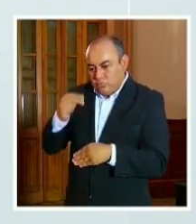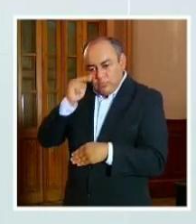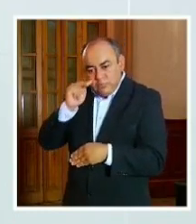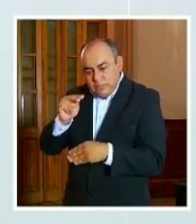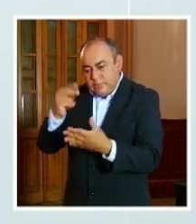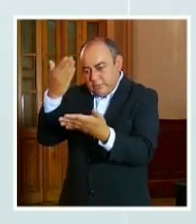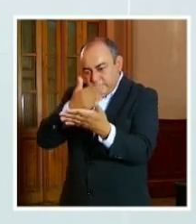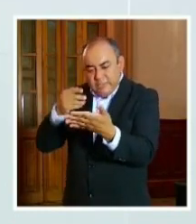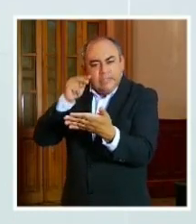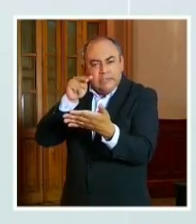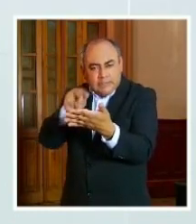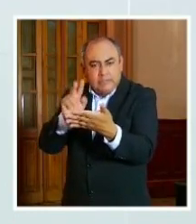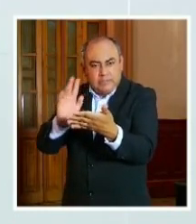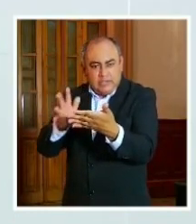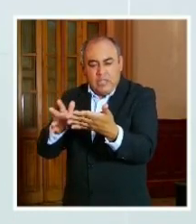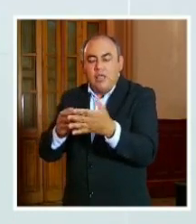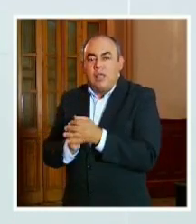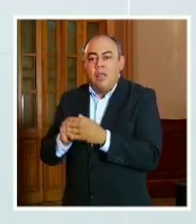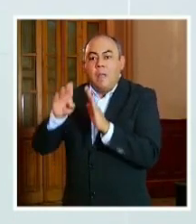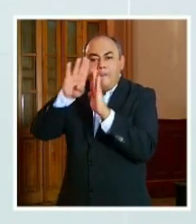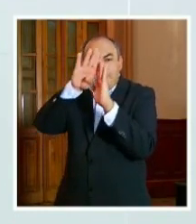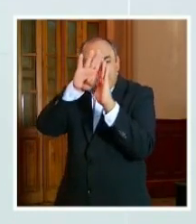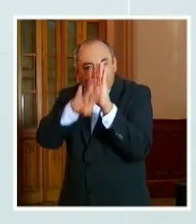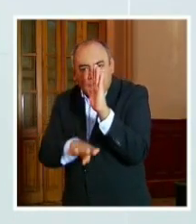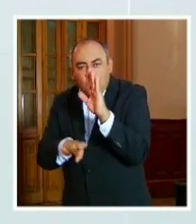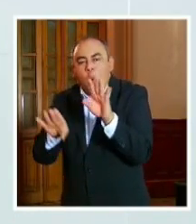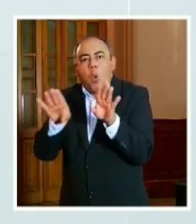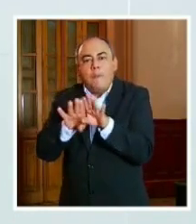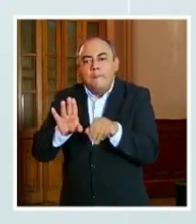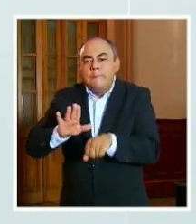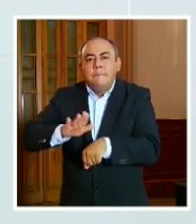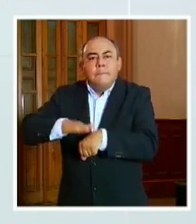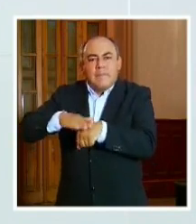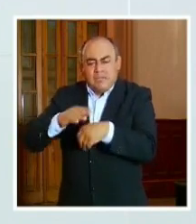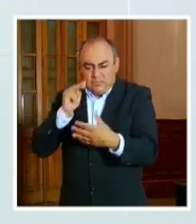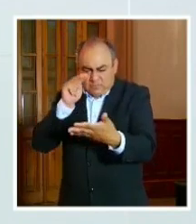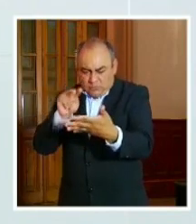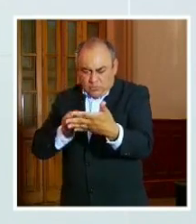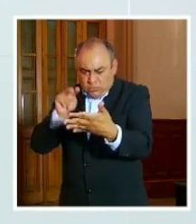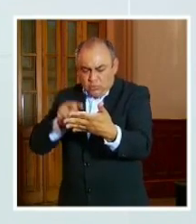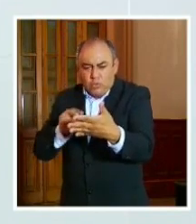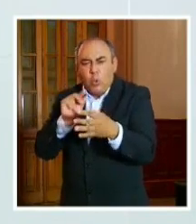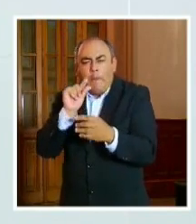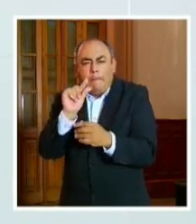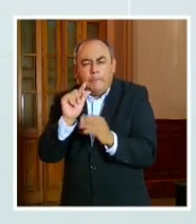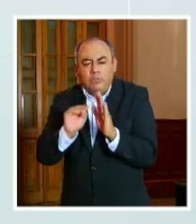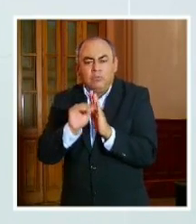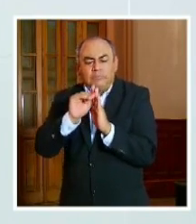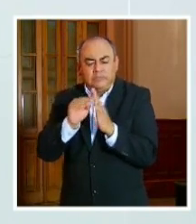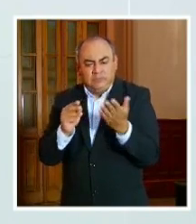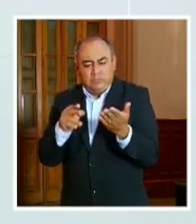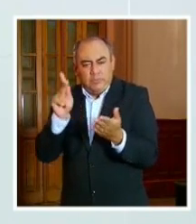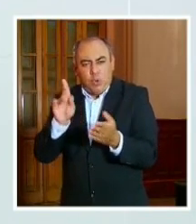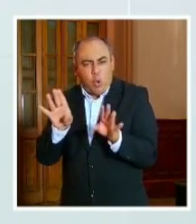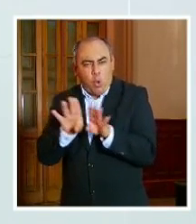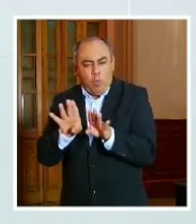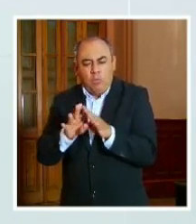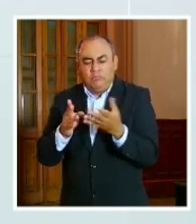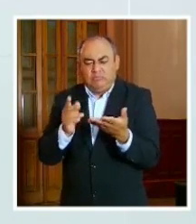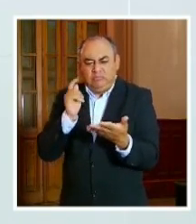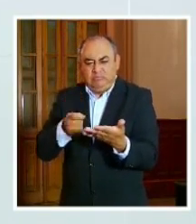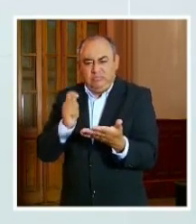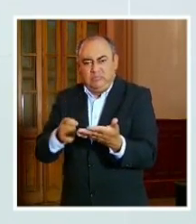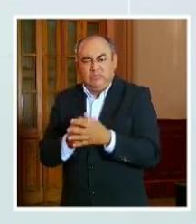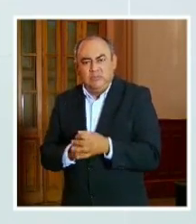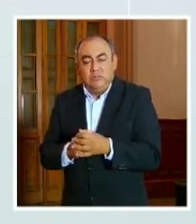o más descenso o más incremento que no necesariamente se alcanza a